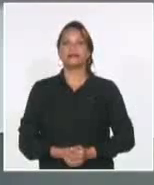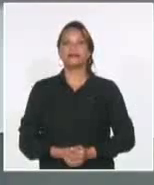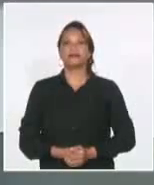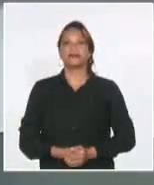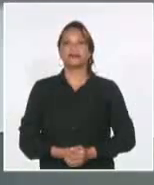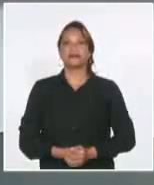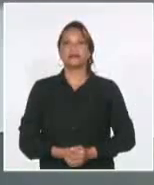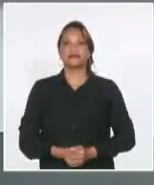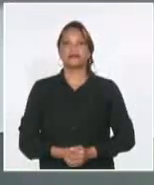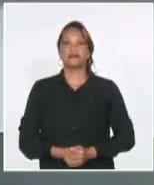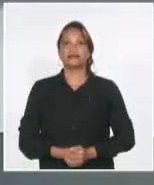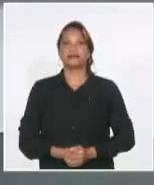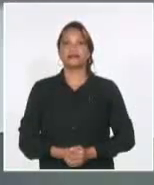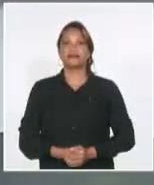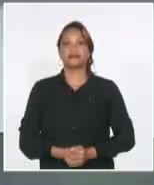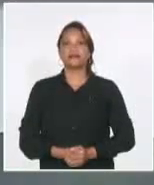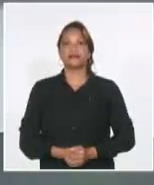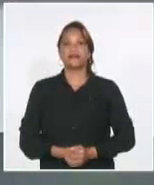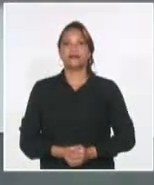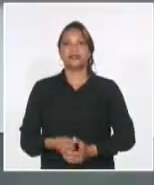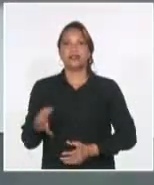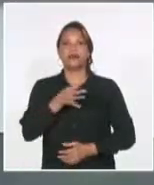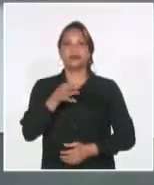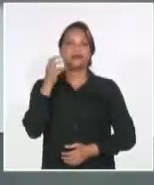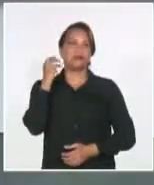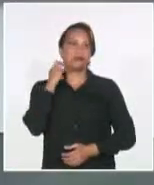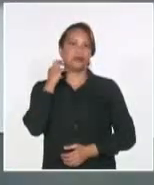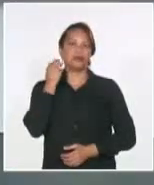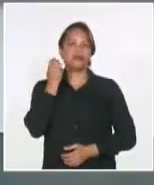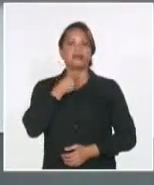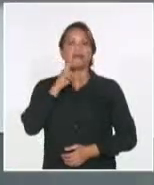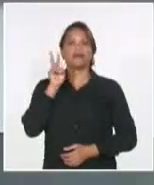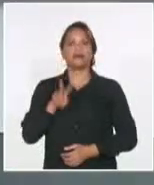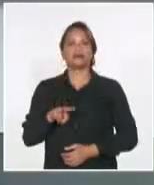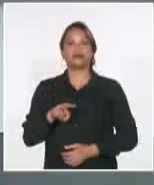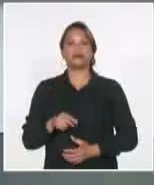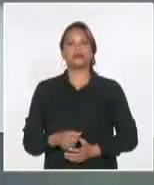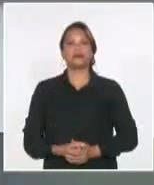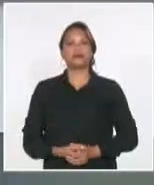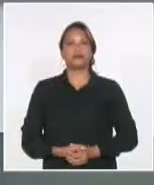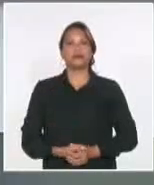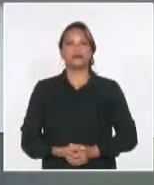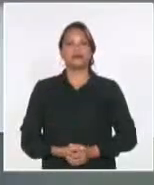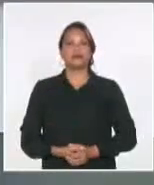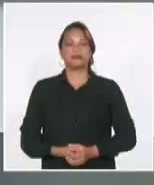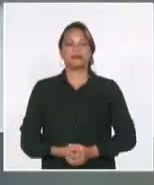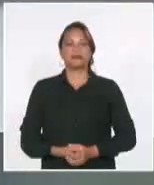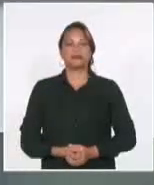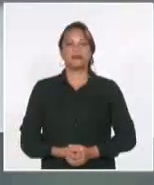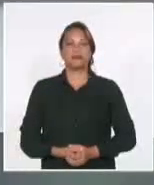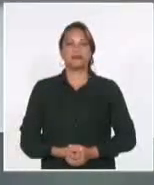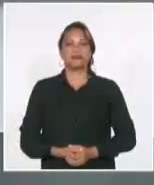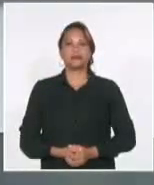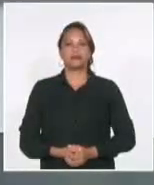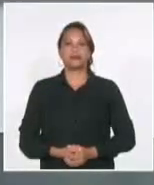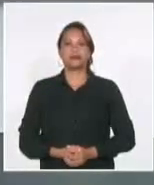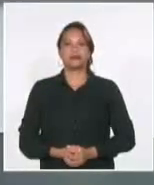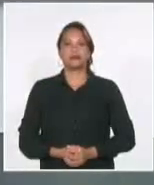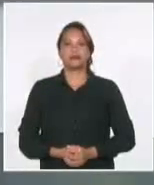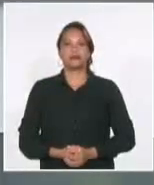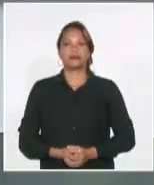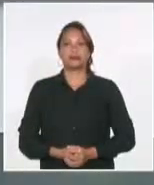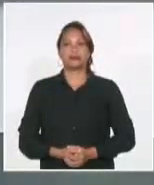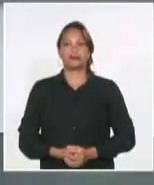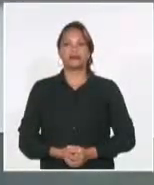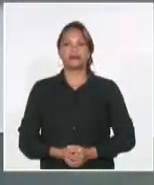Y en Manzanillo se evaluaron los principales programas sociales en un encuentro que encabezaron la ministra de Comercio Interior, Betsy Díaz Velázquez, y el presidente del Instituto